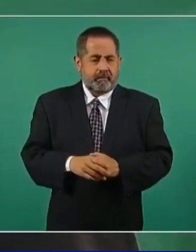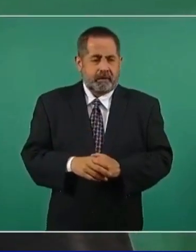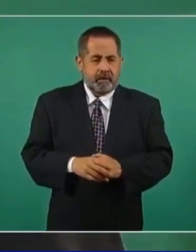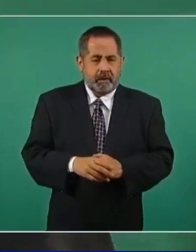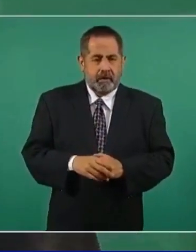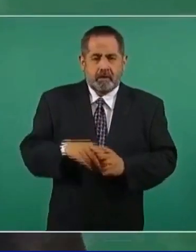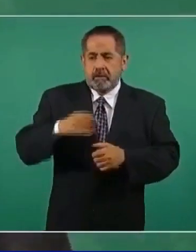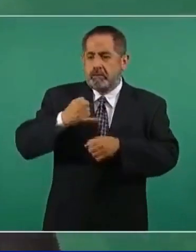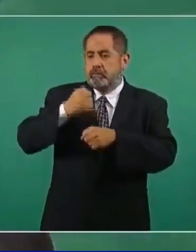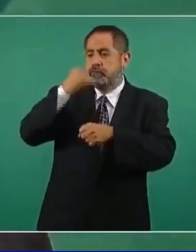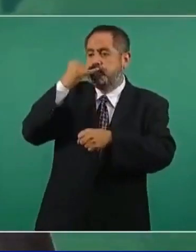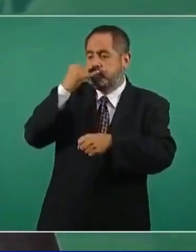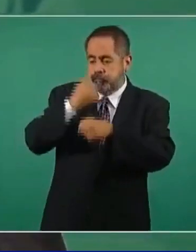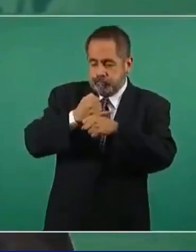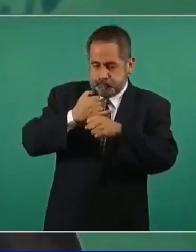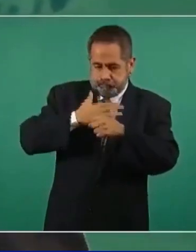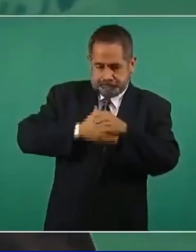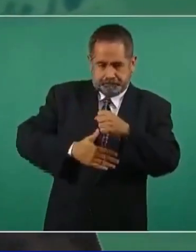a las injusticias,